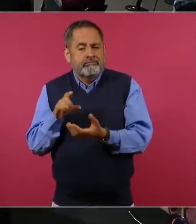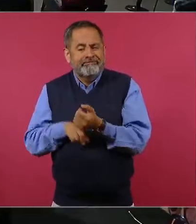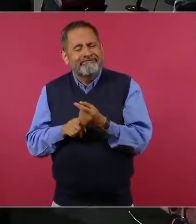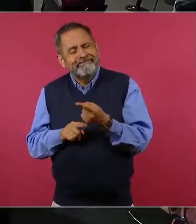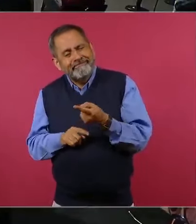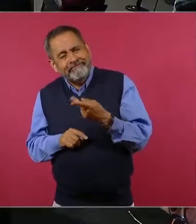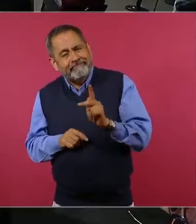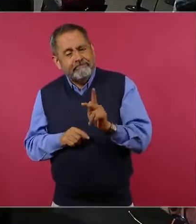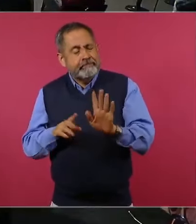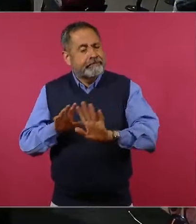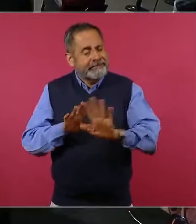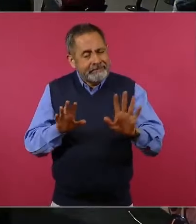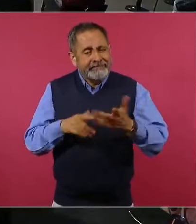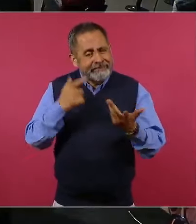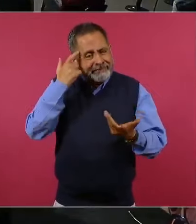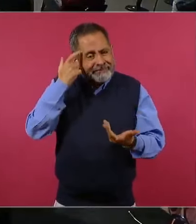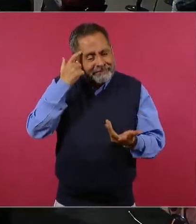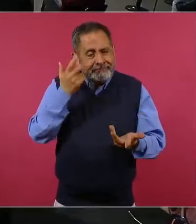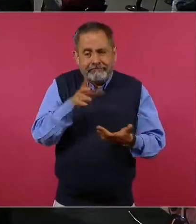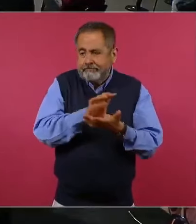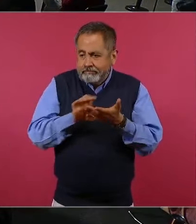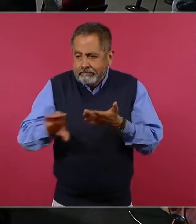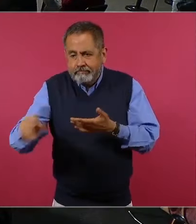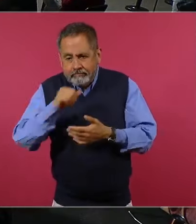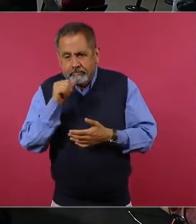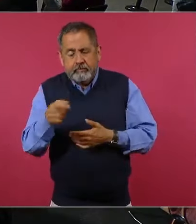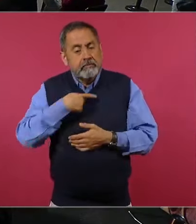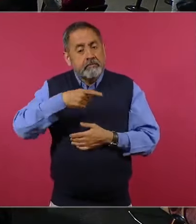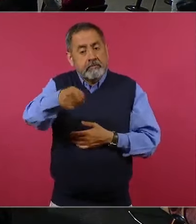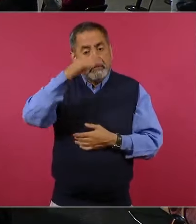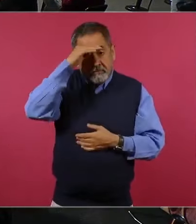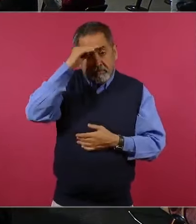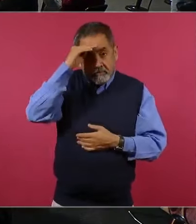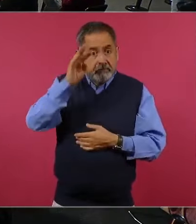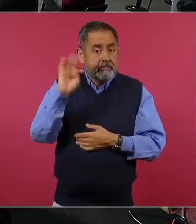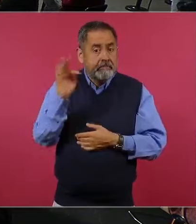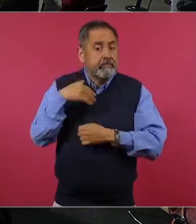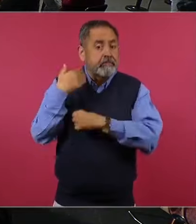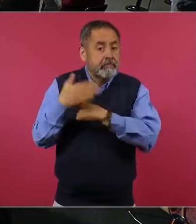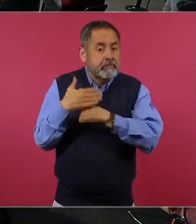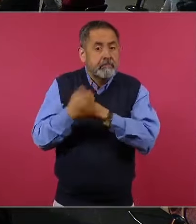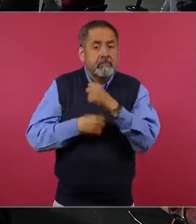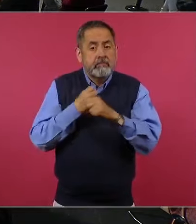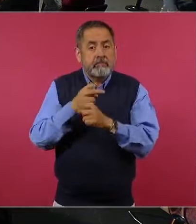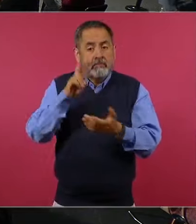Pero usted piensa que en el 2025, si hay remanentes,